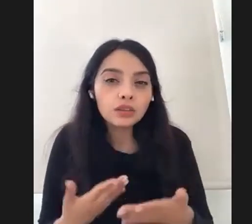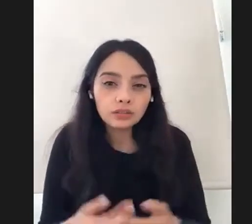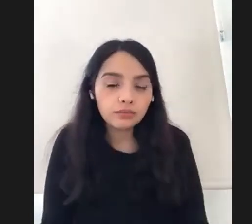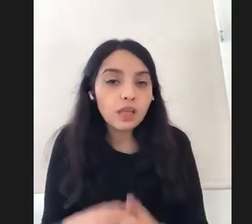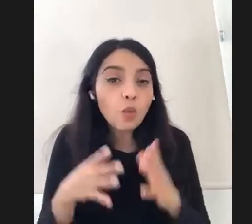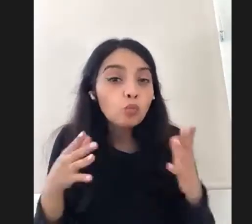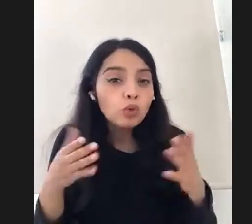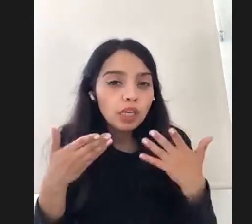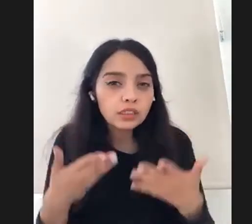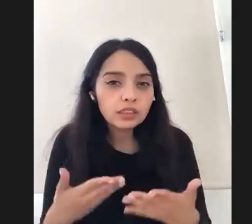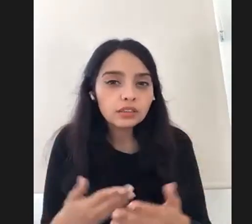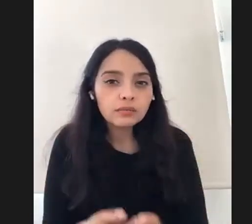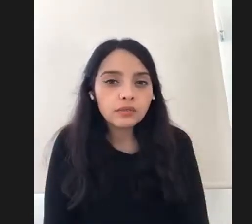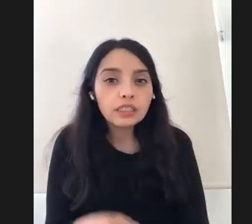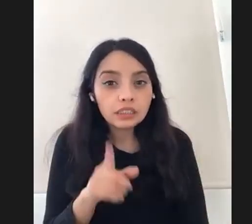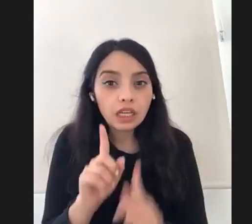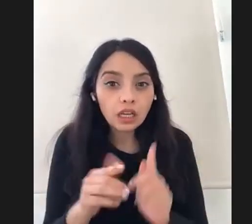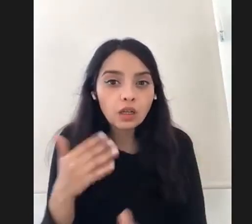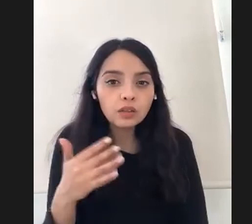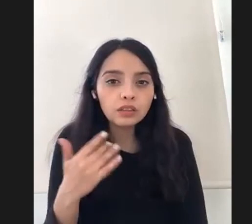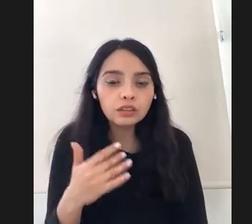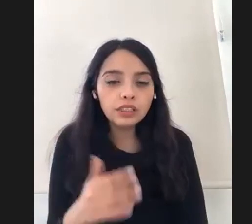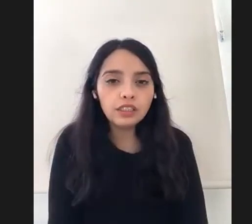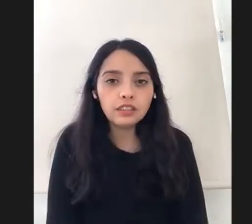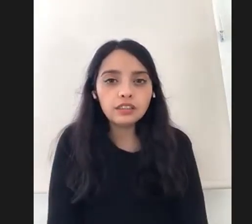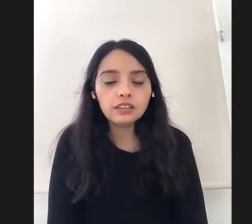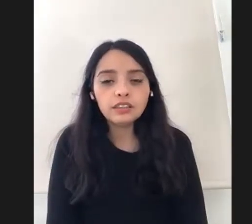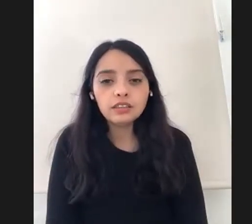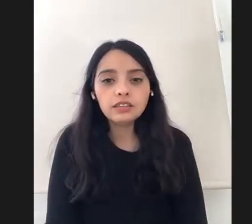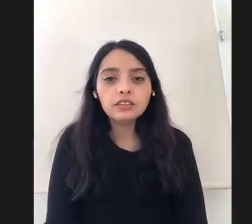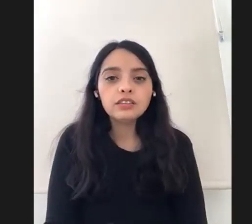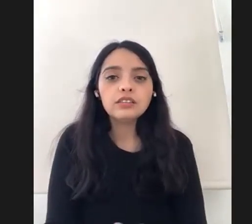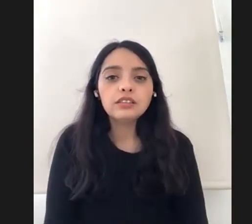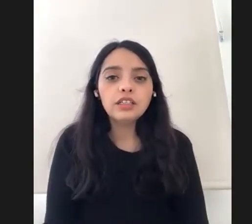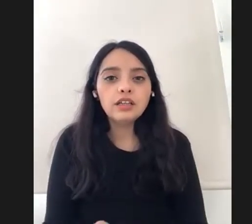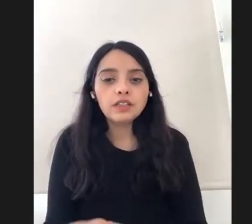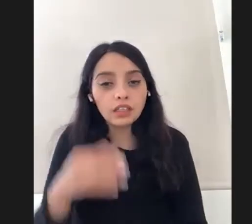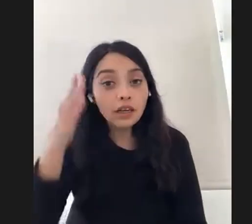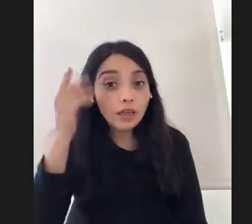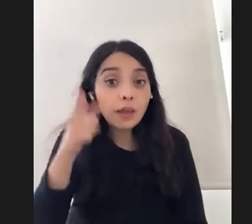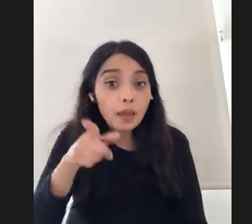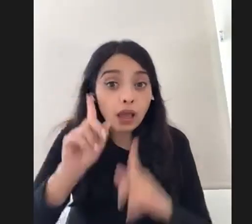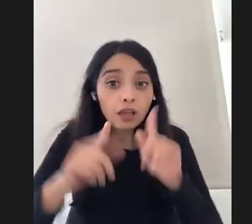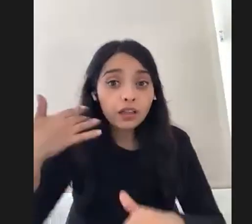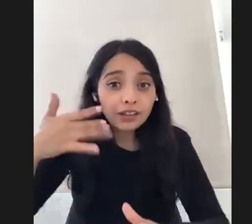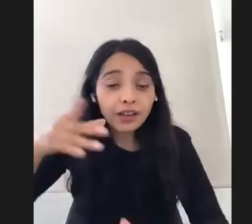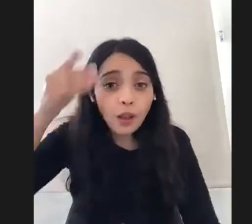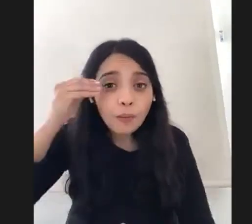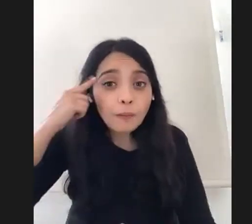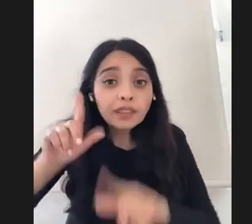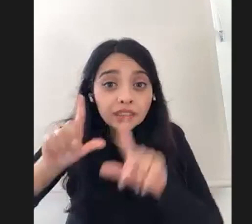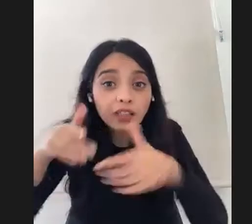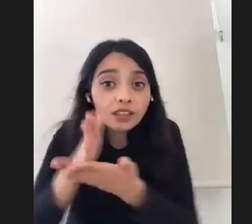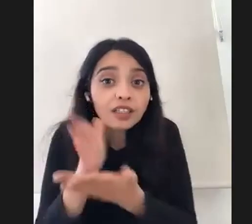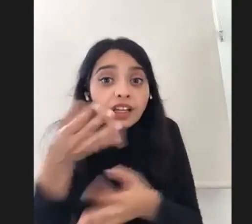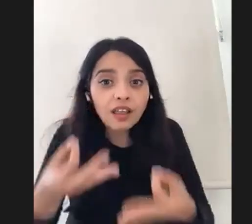creo que es un punto muy, muy pertinente para tener en cuenta en un escenario real como una sala. ¿Mm? Pedro tiene su